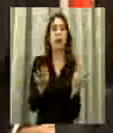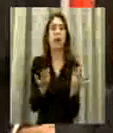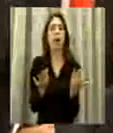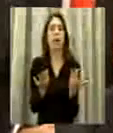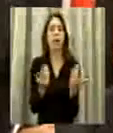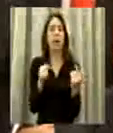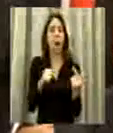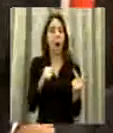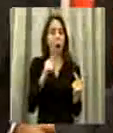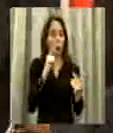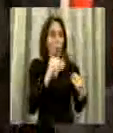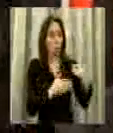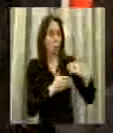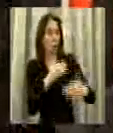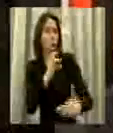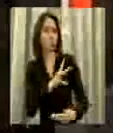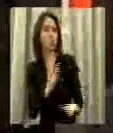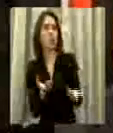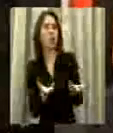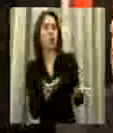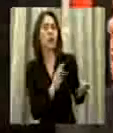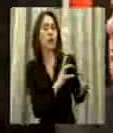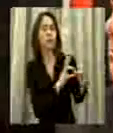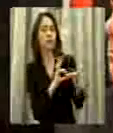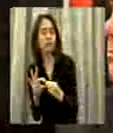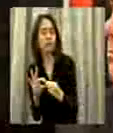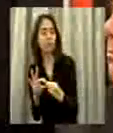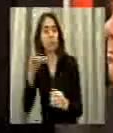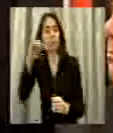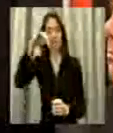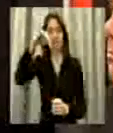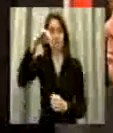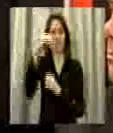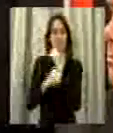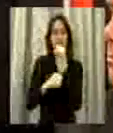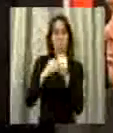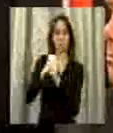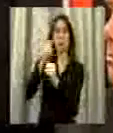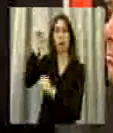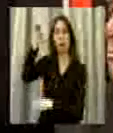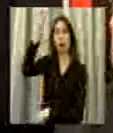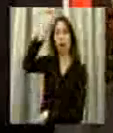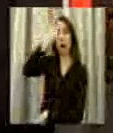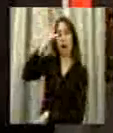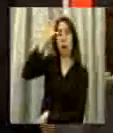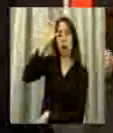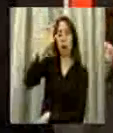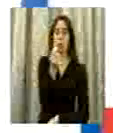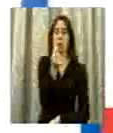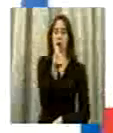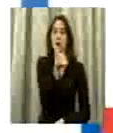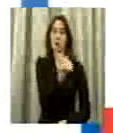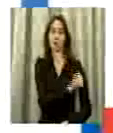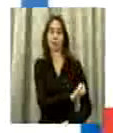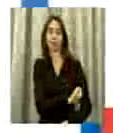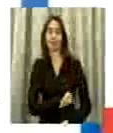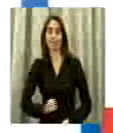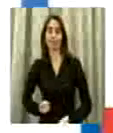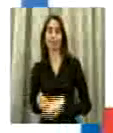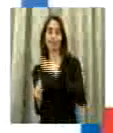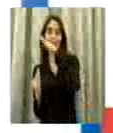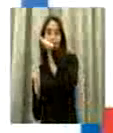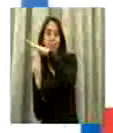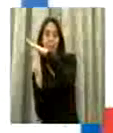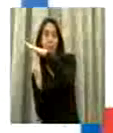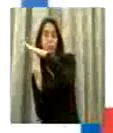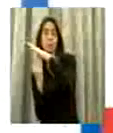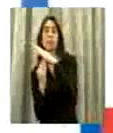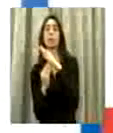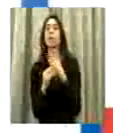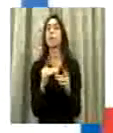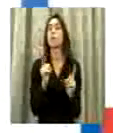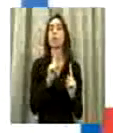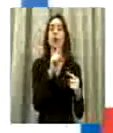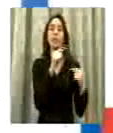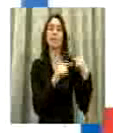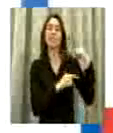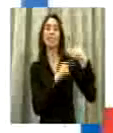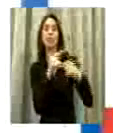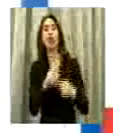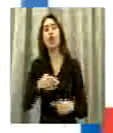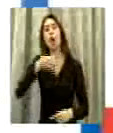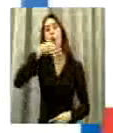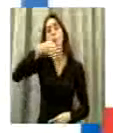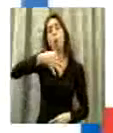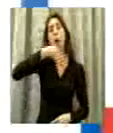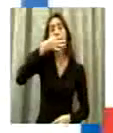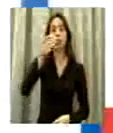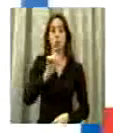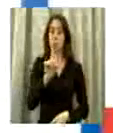nos estamos desenvolviendo. Este es un año en que tenemos a Europa en recesión. los países. Esto no es una historia, no es un